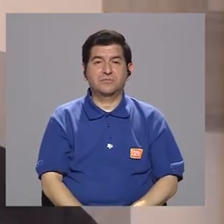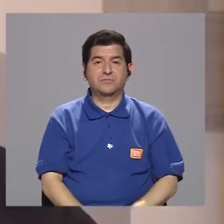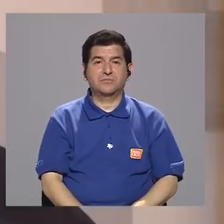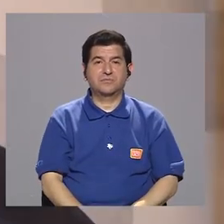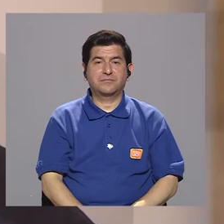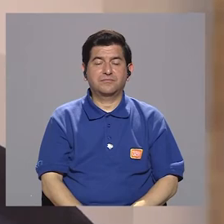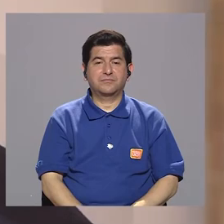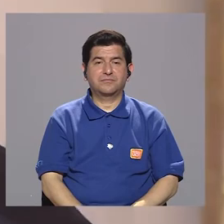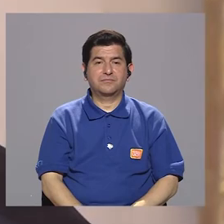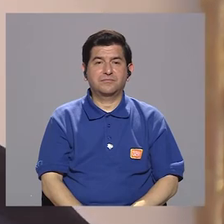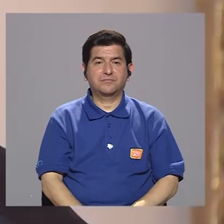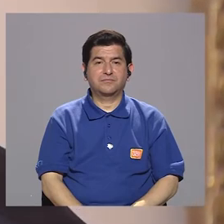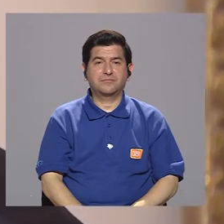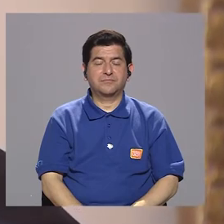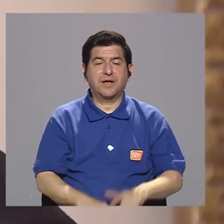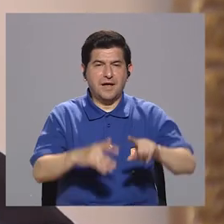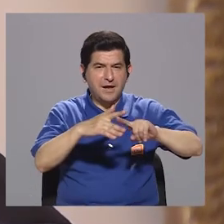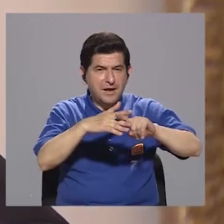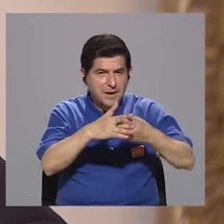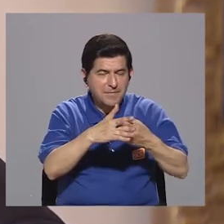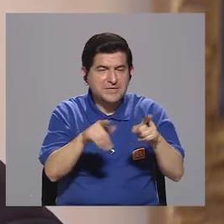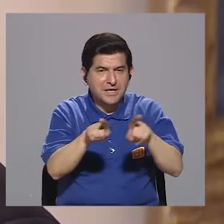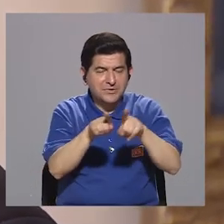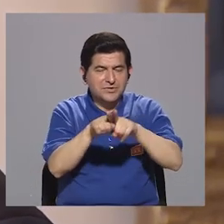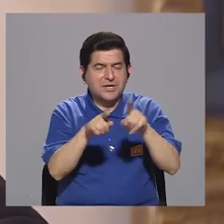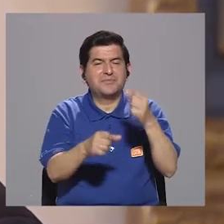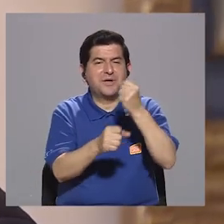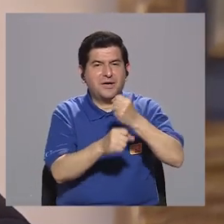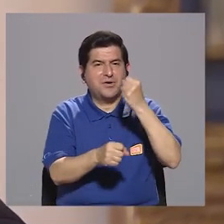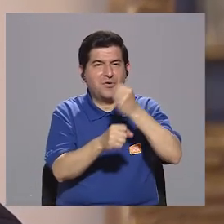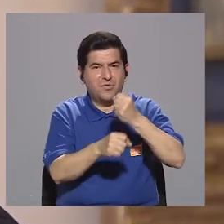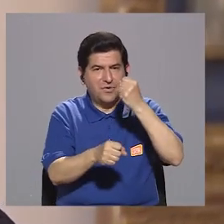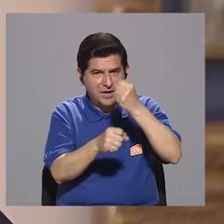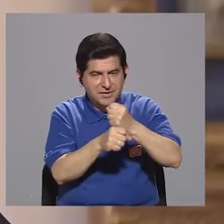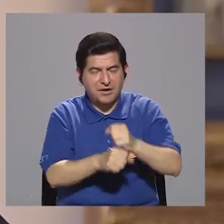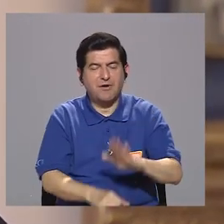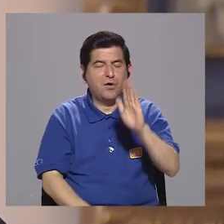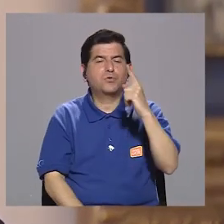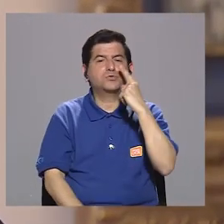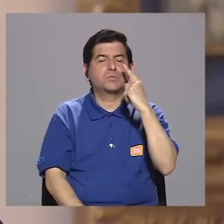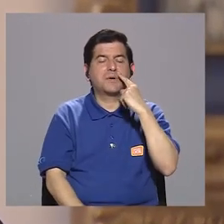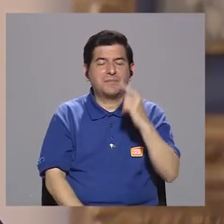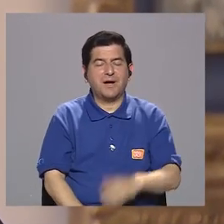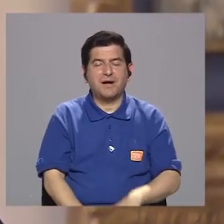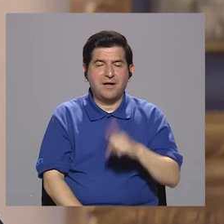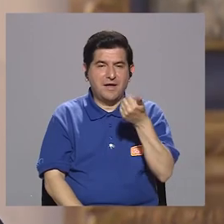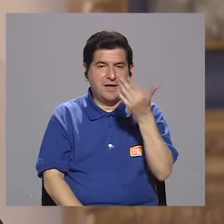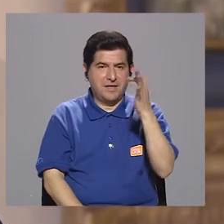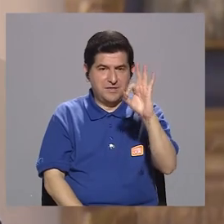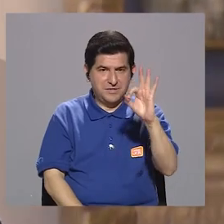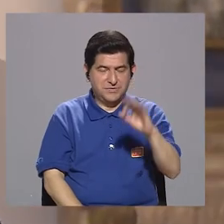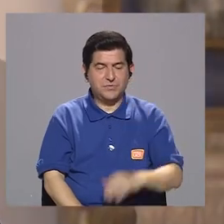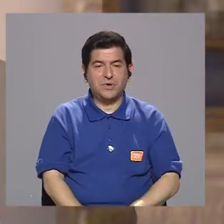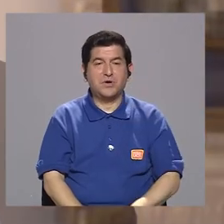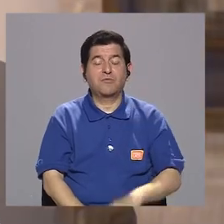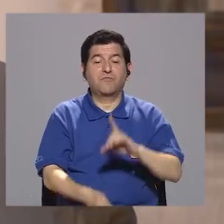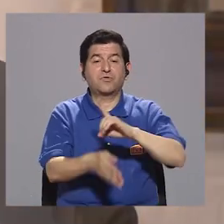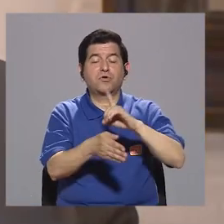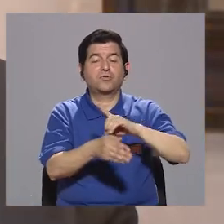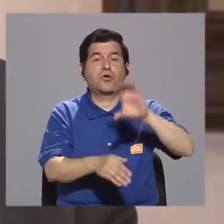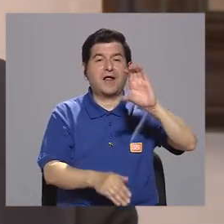XIX, comenzando con su obra, su padre, el doctor Calderón